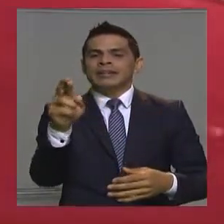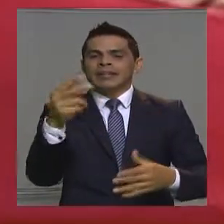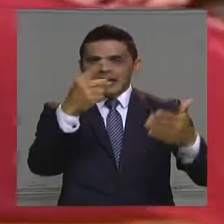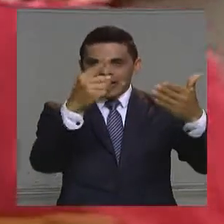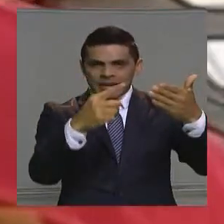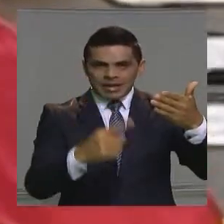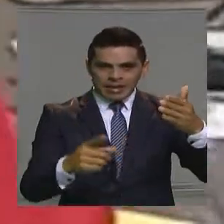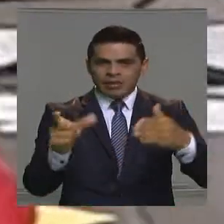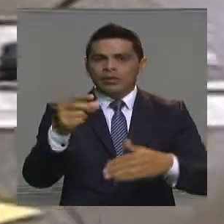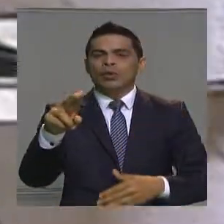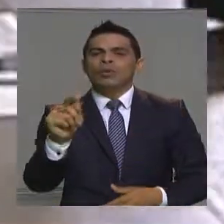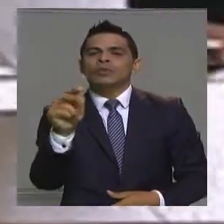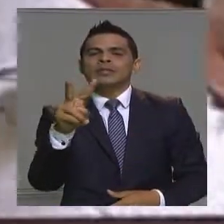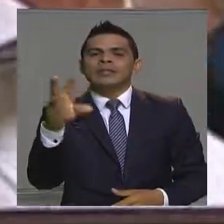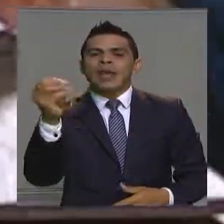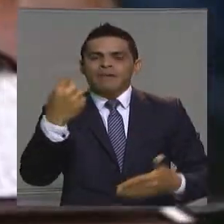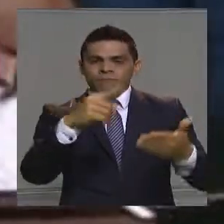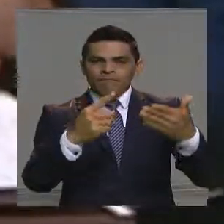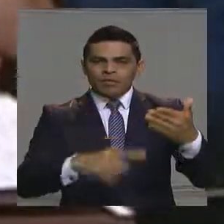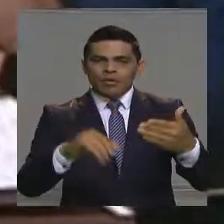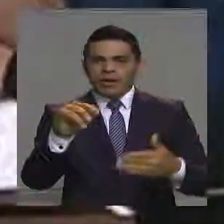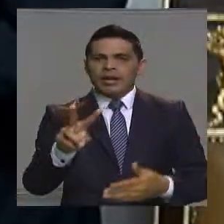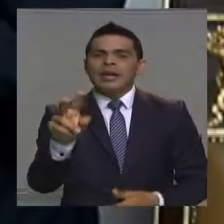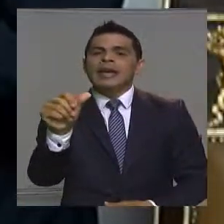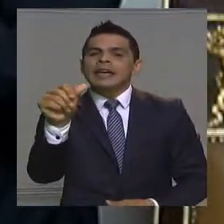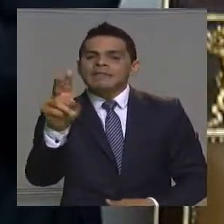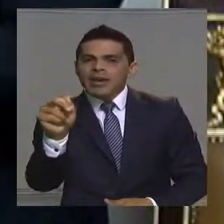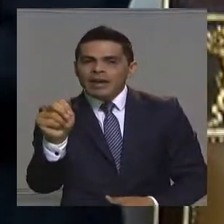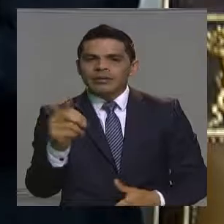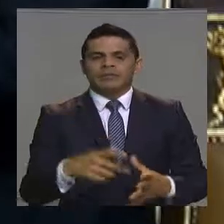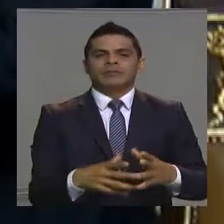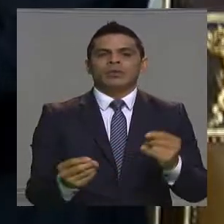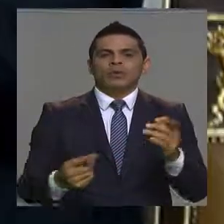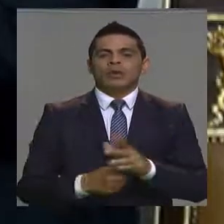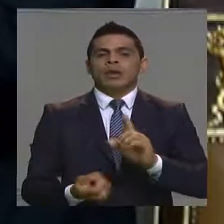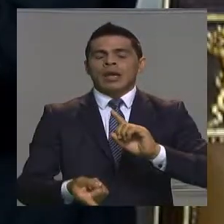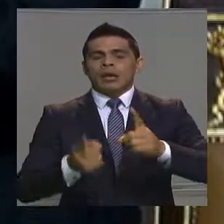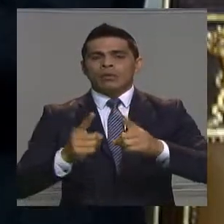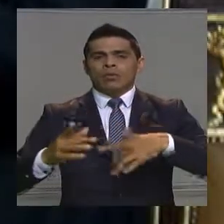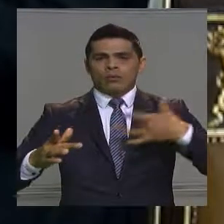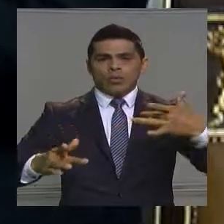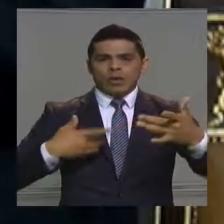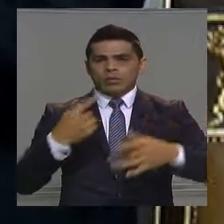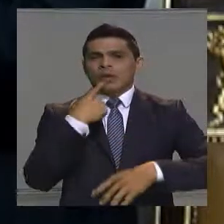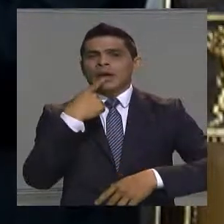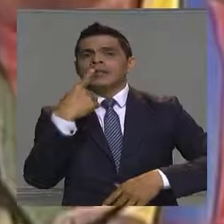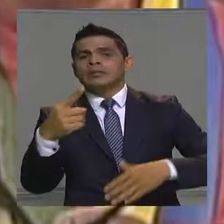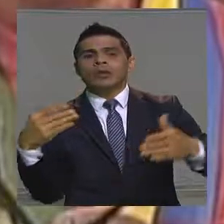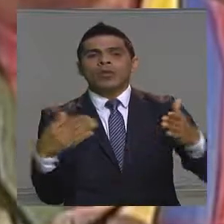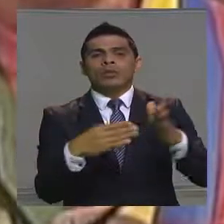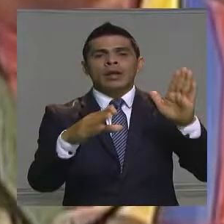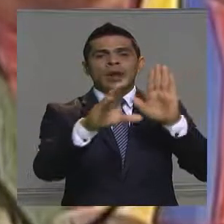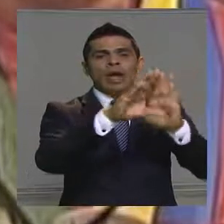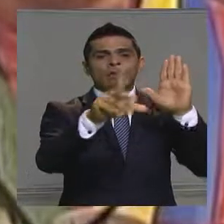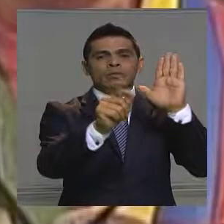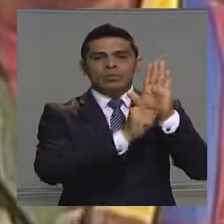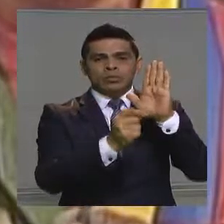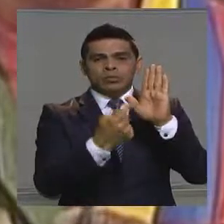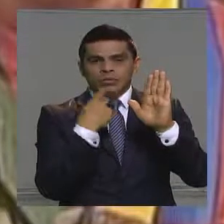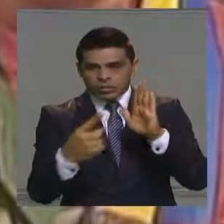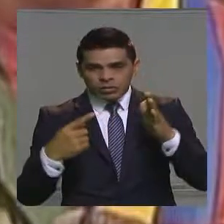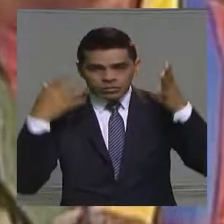López, Franklin García Duque e Iván Hernández Dala. Ante actos que calificó como inconstitucionales, el mandatario venezolano instó